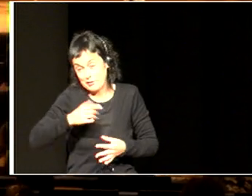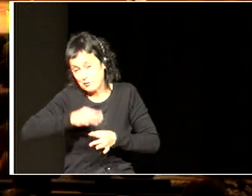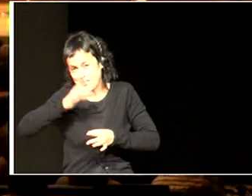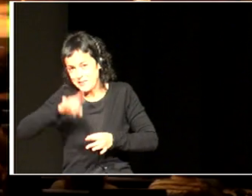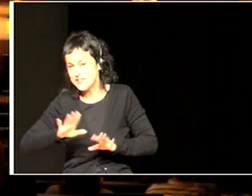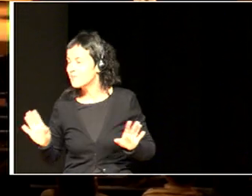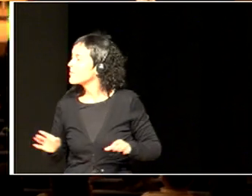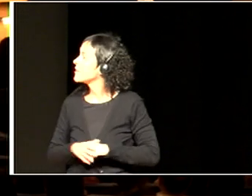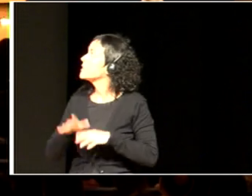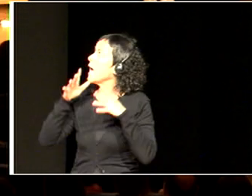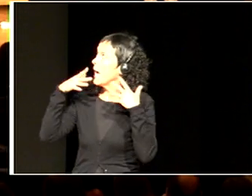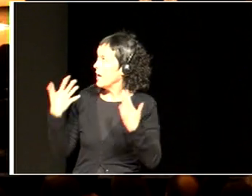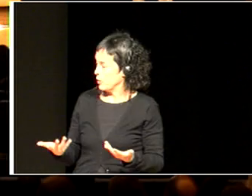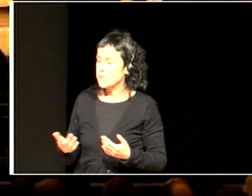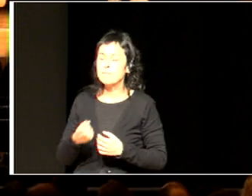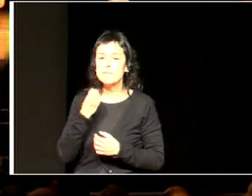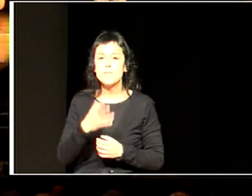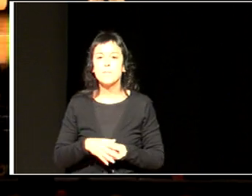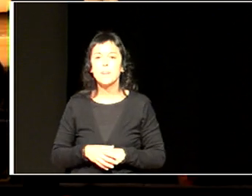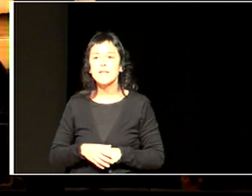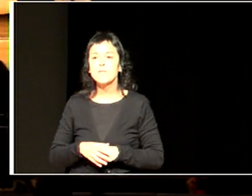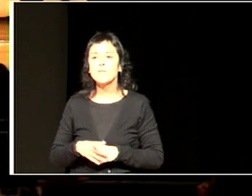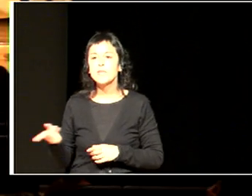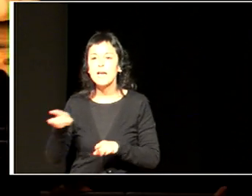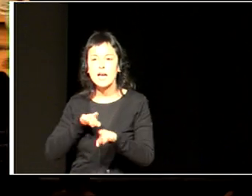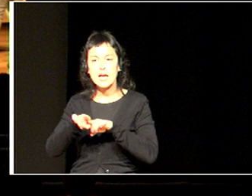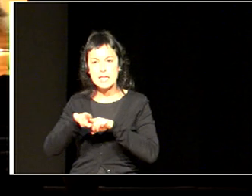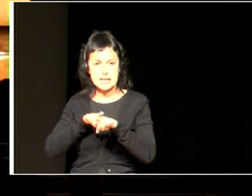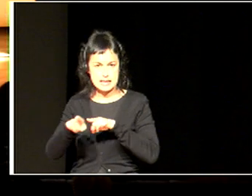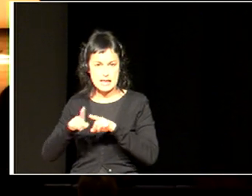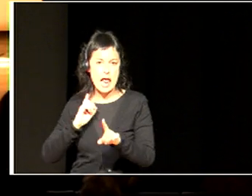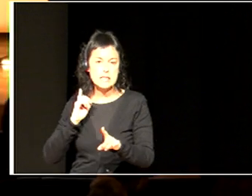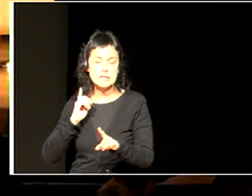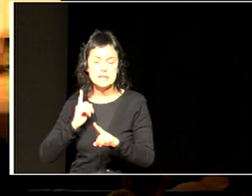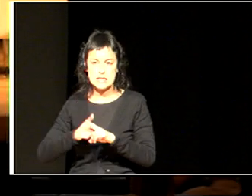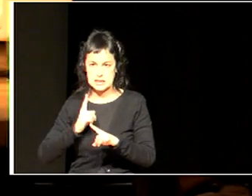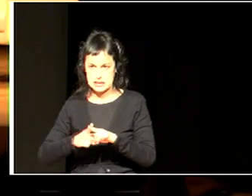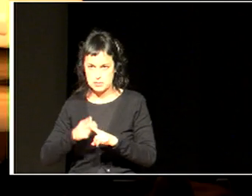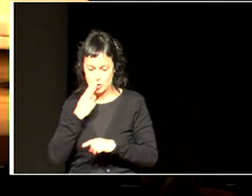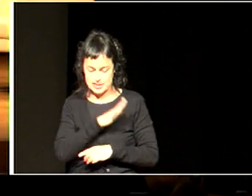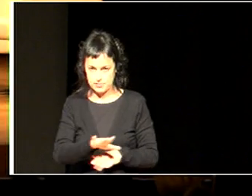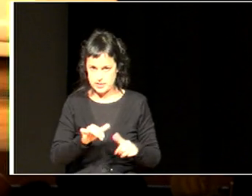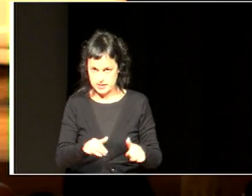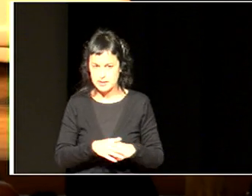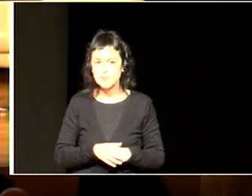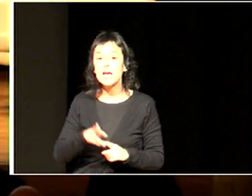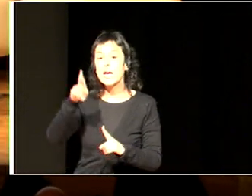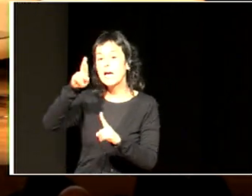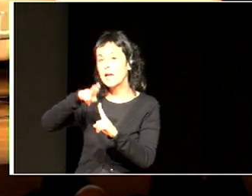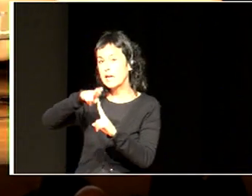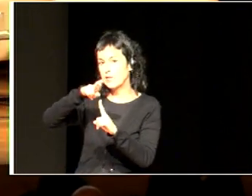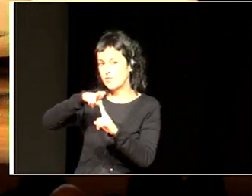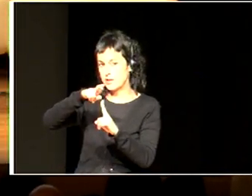vamos a ver entonces qué hacemos con esta crítica al sexismo desde infantil primero el tema de los referentes que referentes